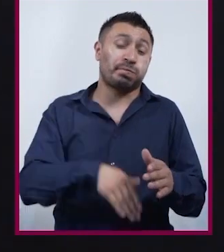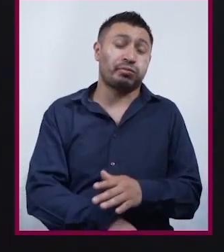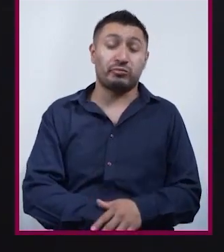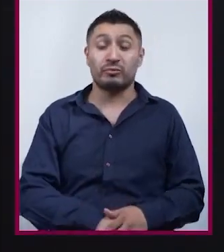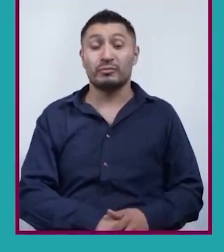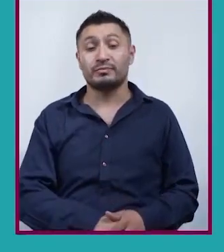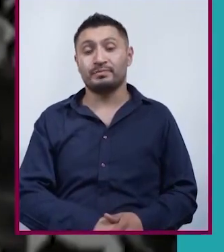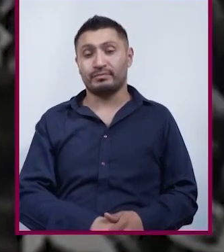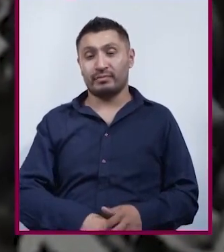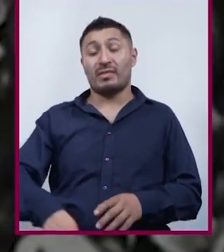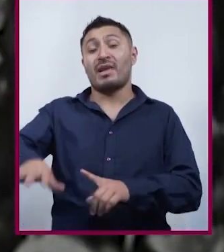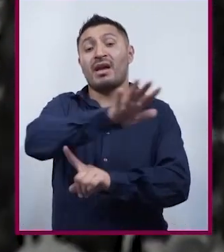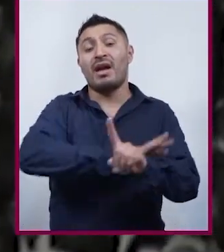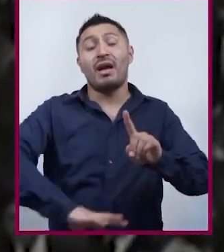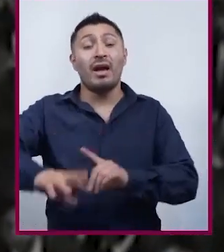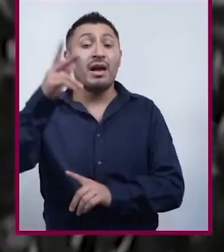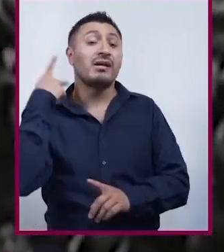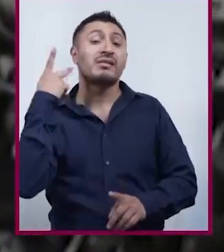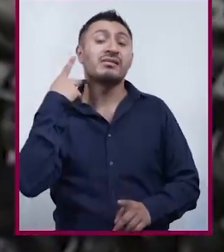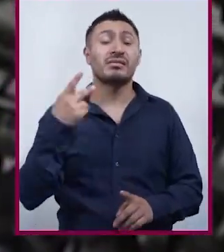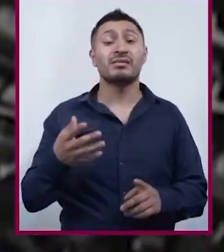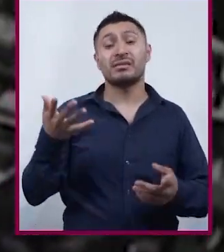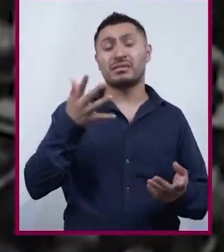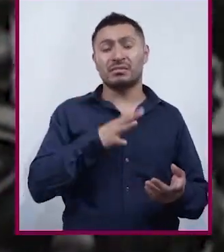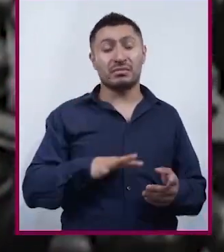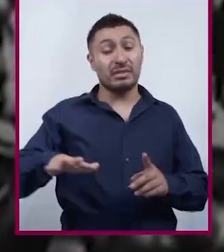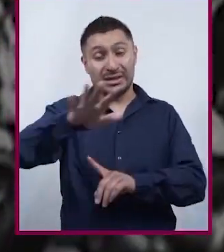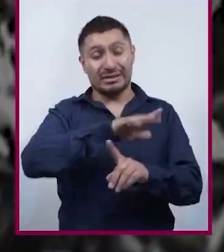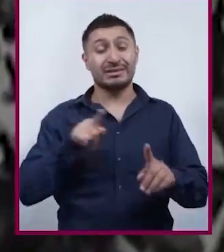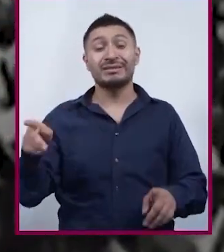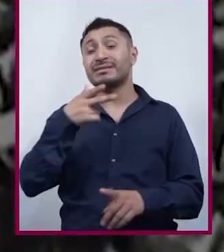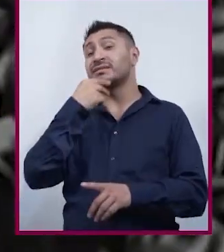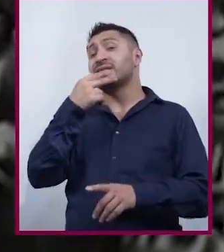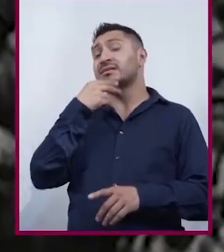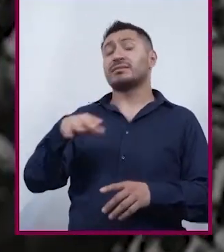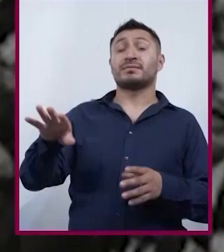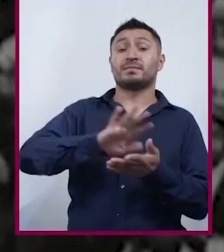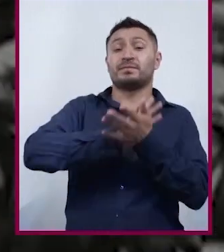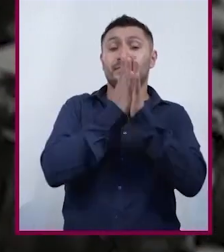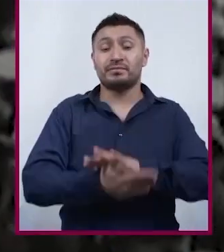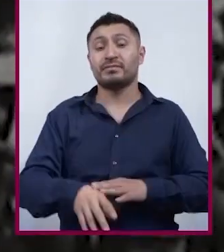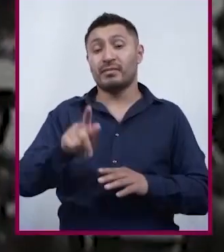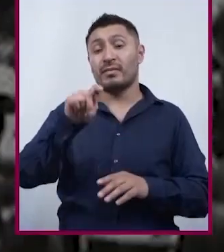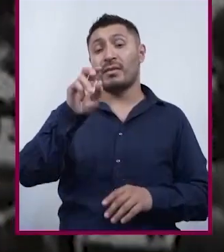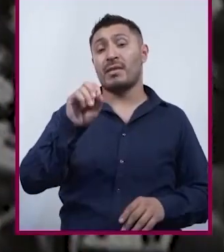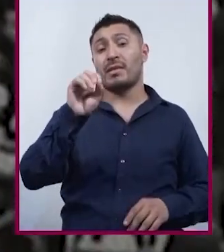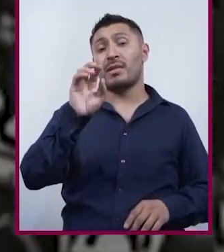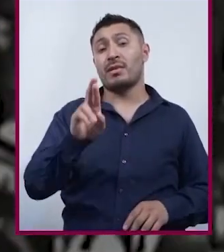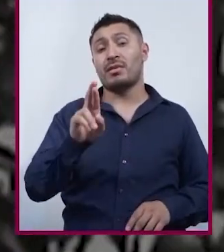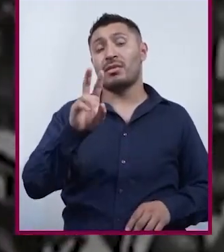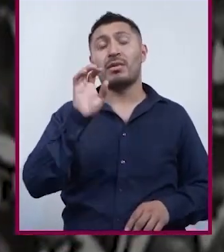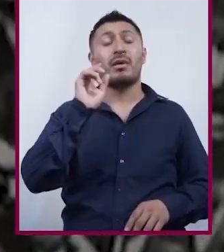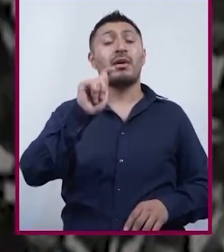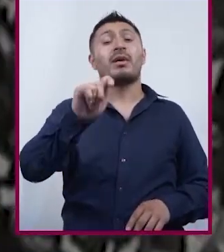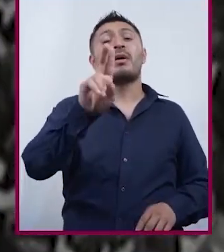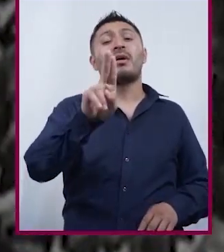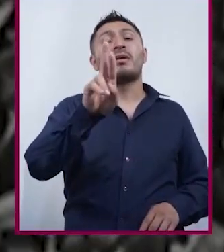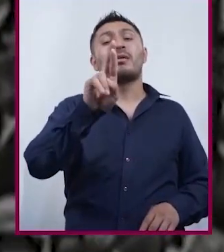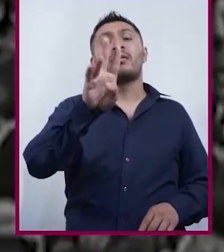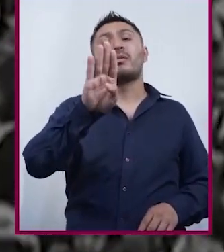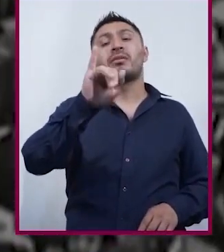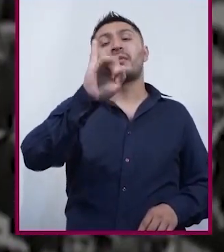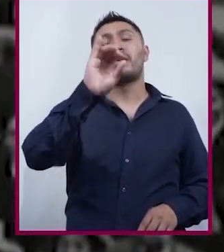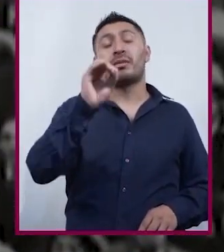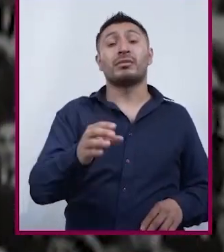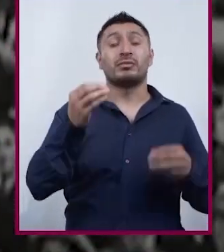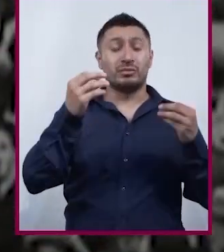declive. El ambiente político alrededor de Vasconcelos se volvió turbio. Muchos de sus seguidores